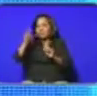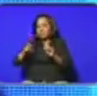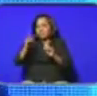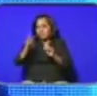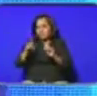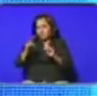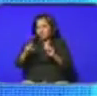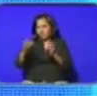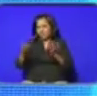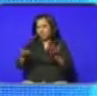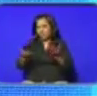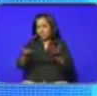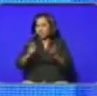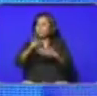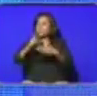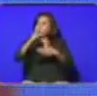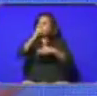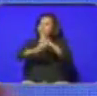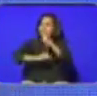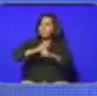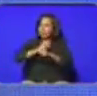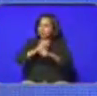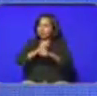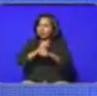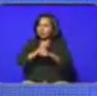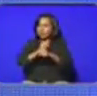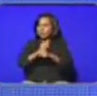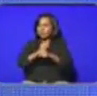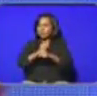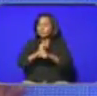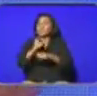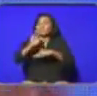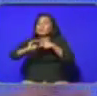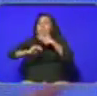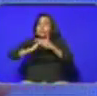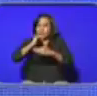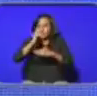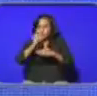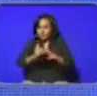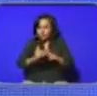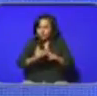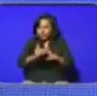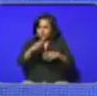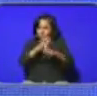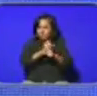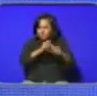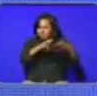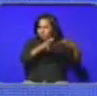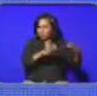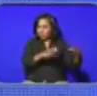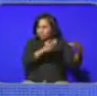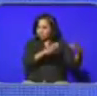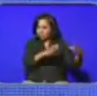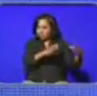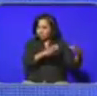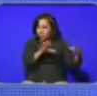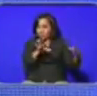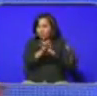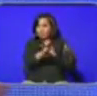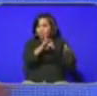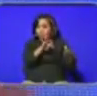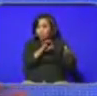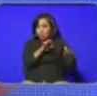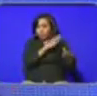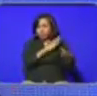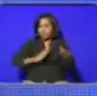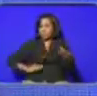necesitar en los próximos años. De allí surge, a través de una comisión que el presidente Varela nombra, y